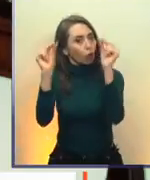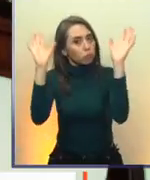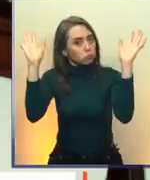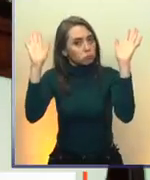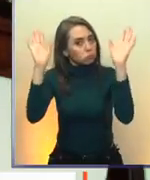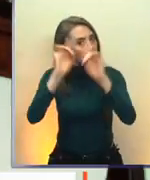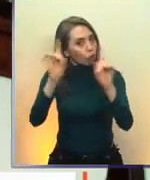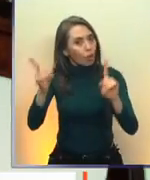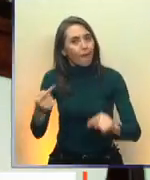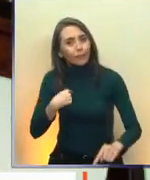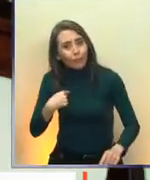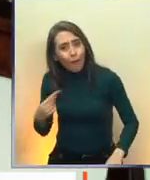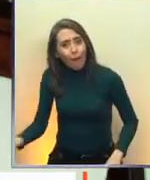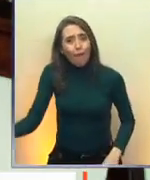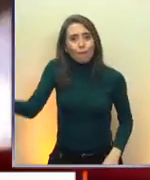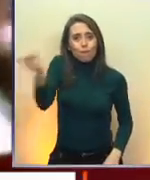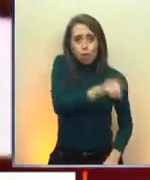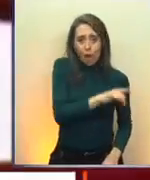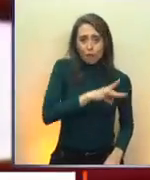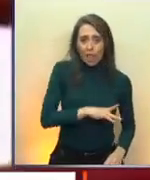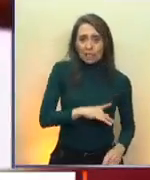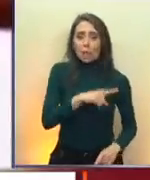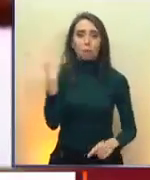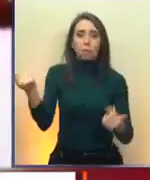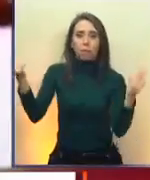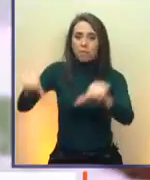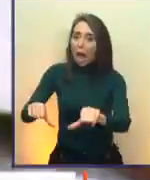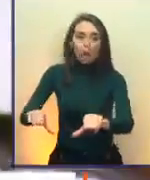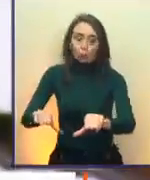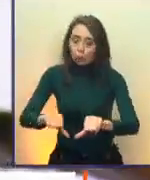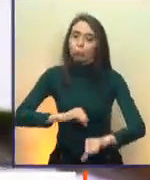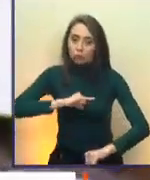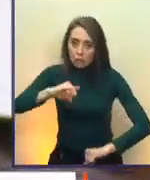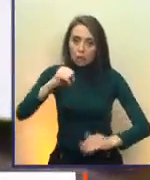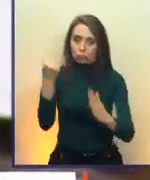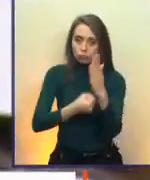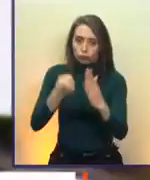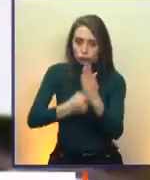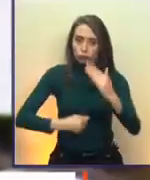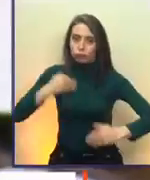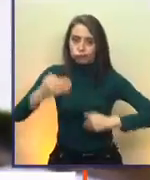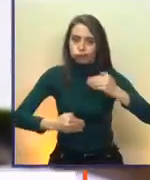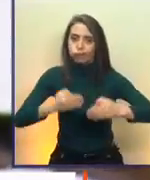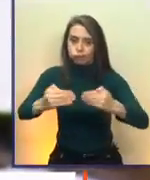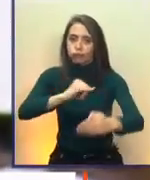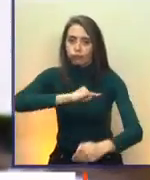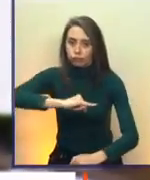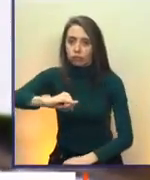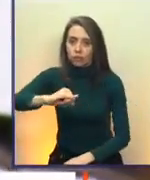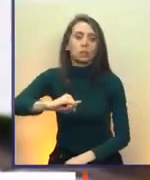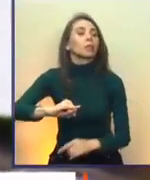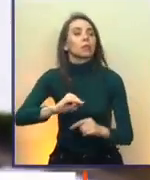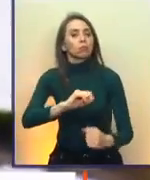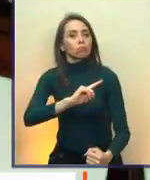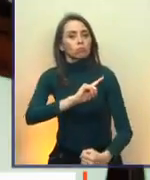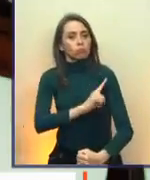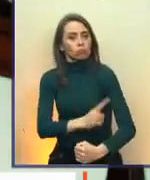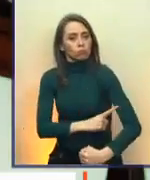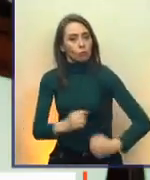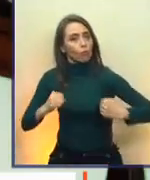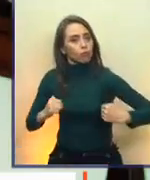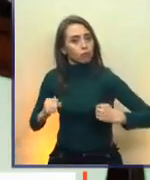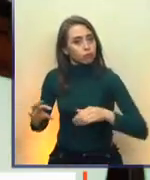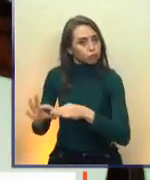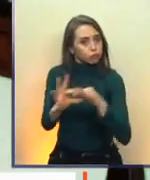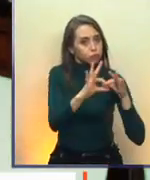Yo no podía volver a Chile en esas condiciones. Teníamos que seguir adelante. Así que hubo fuerza,